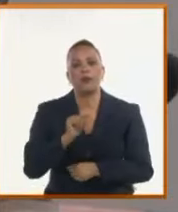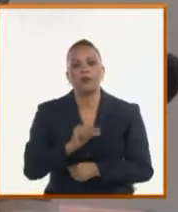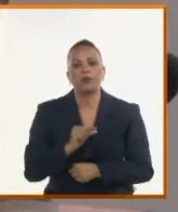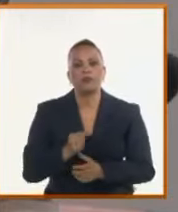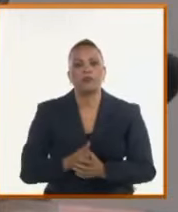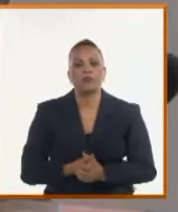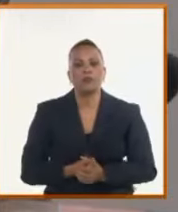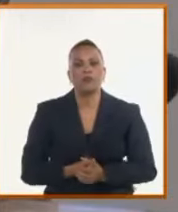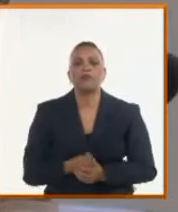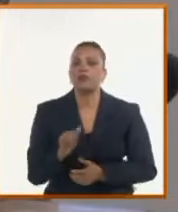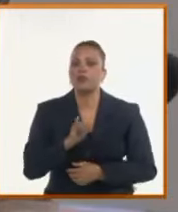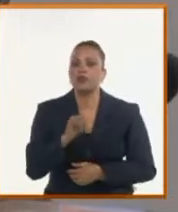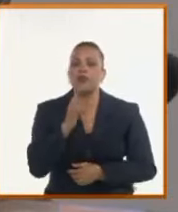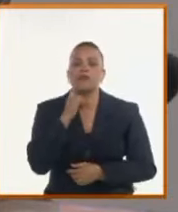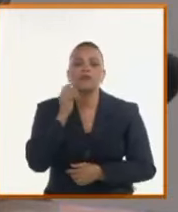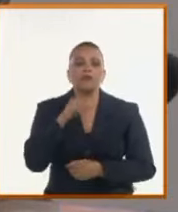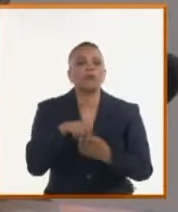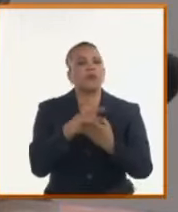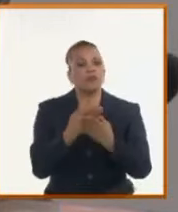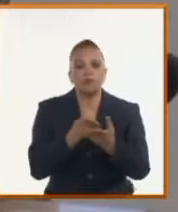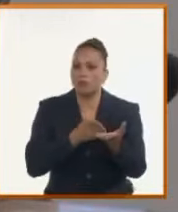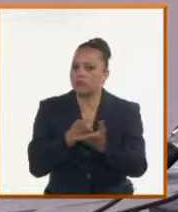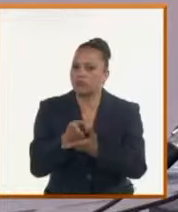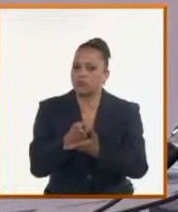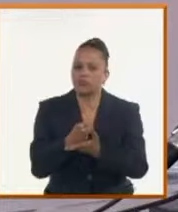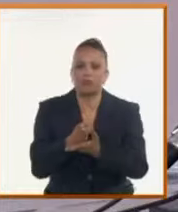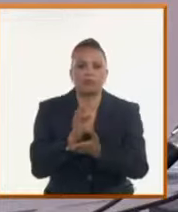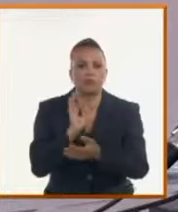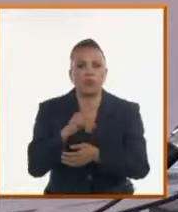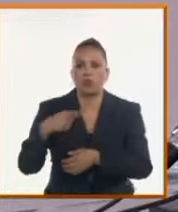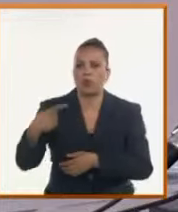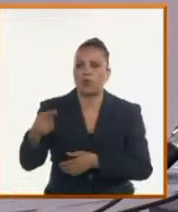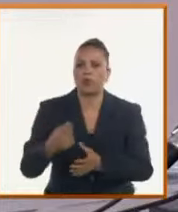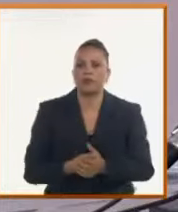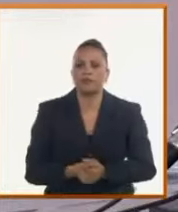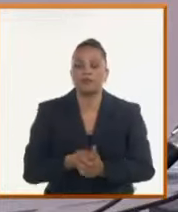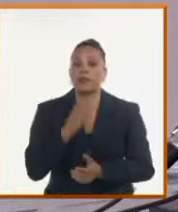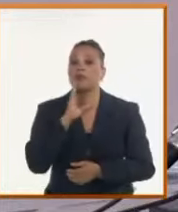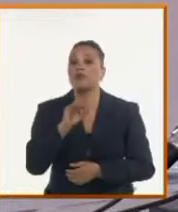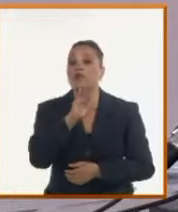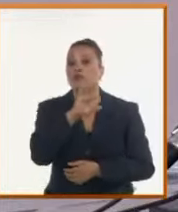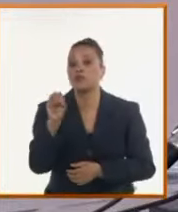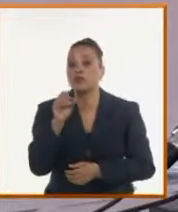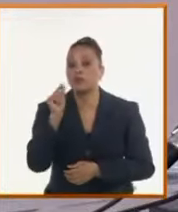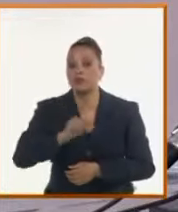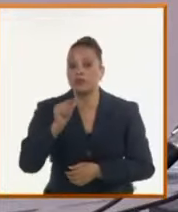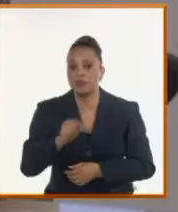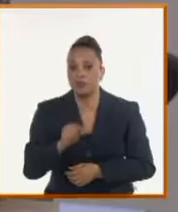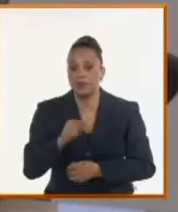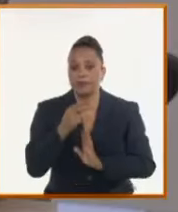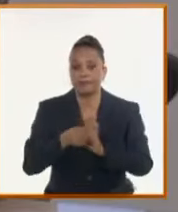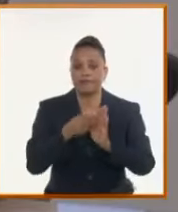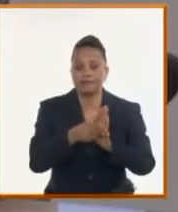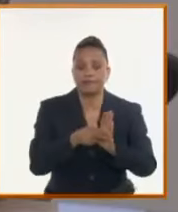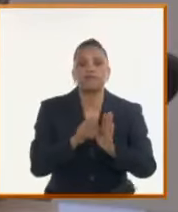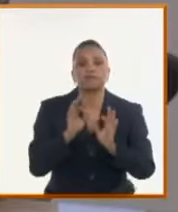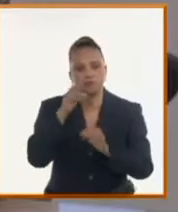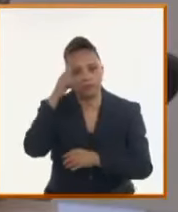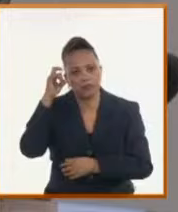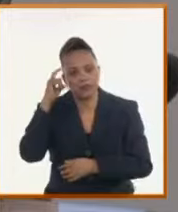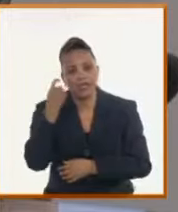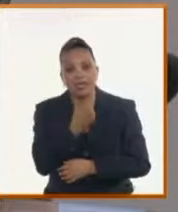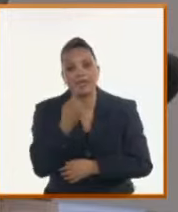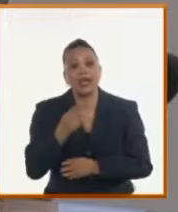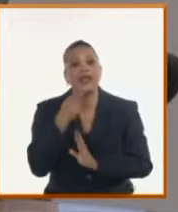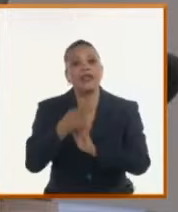ha dejado de transportar ningún día del año estamos hablando de 800 pasajeros cada vez que sale un tren de este estamos hablando que en cada